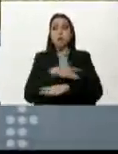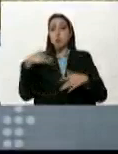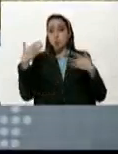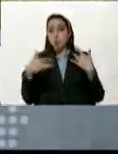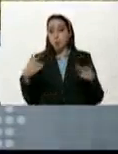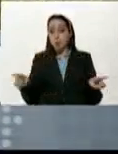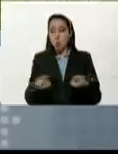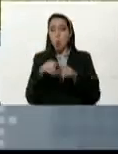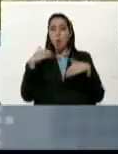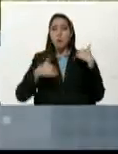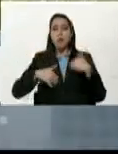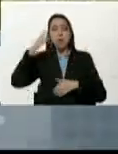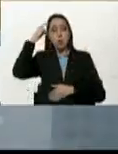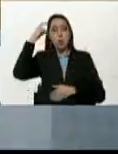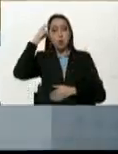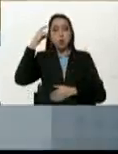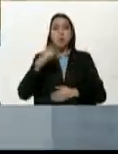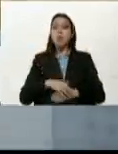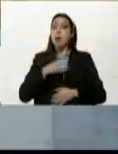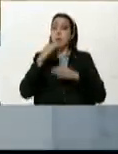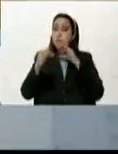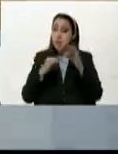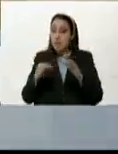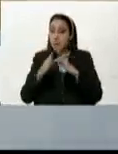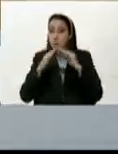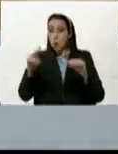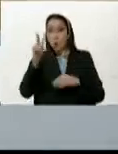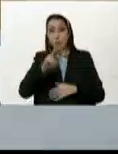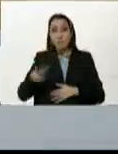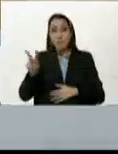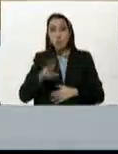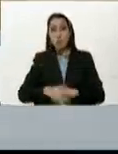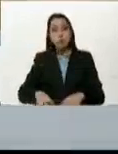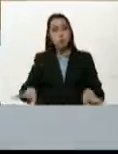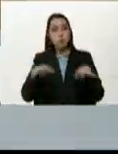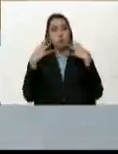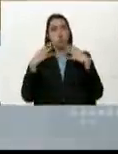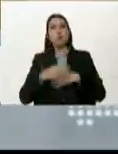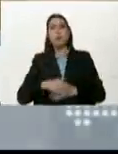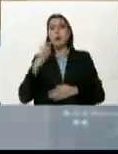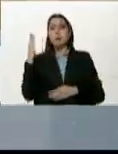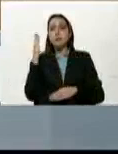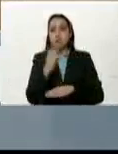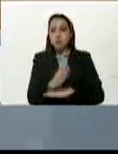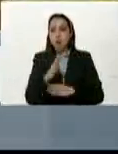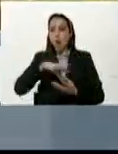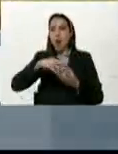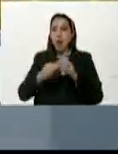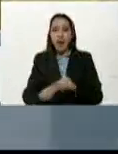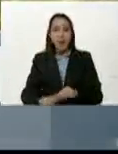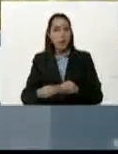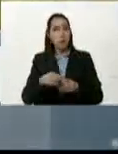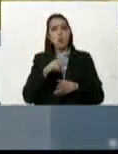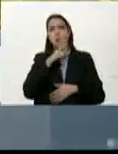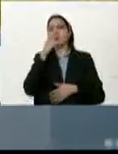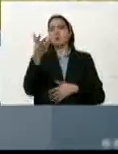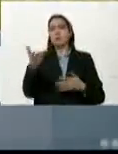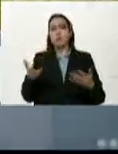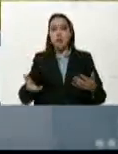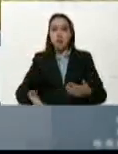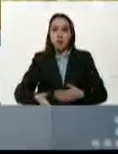como este se los explique a toda venezuela sancionaron a los clubs es una cosa miserable chico